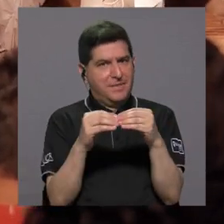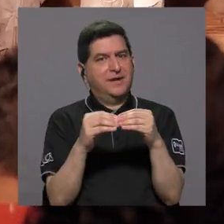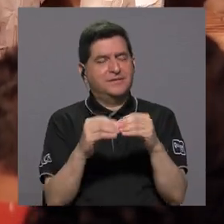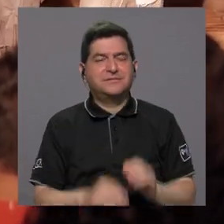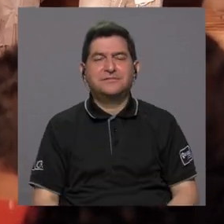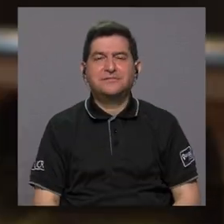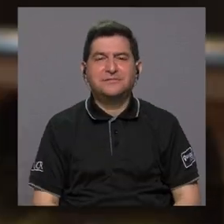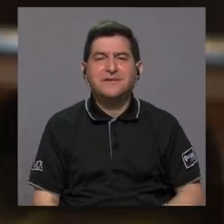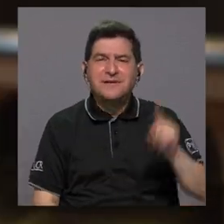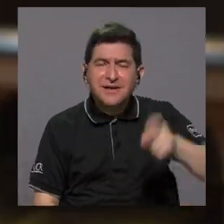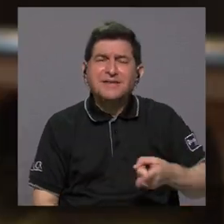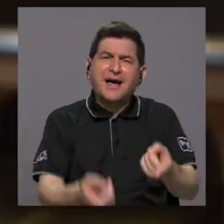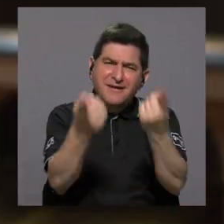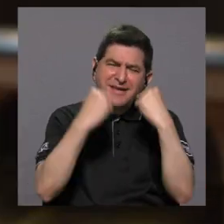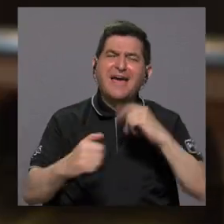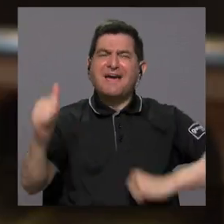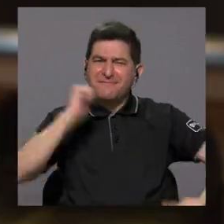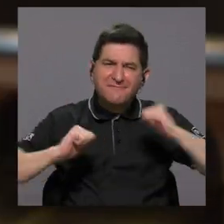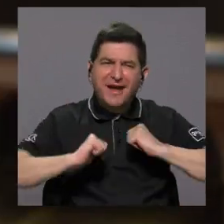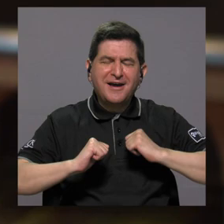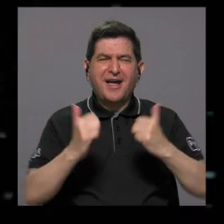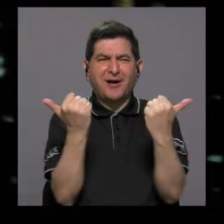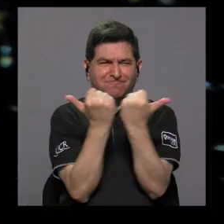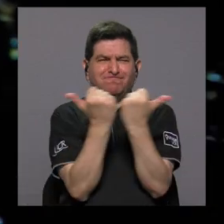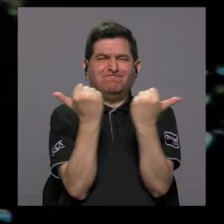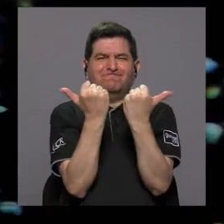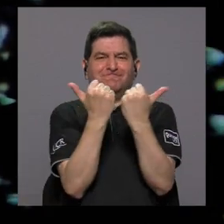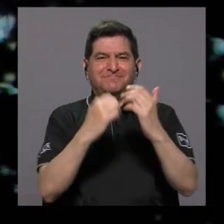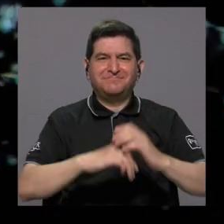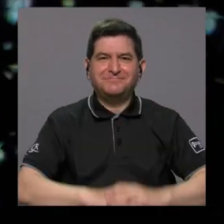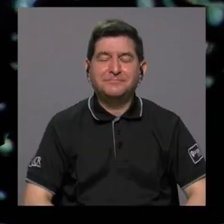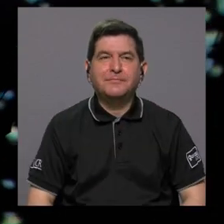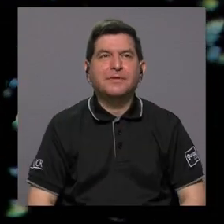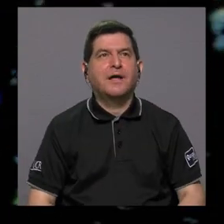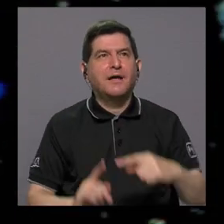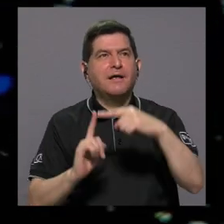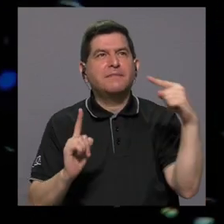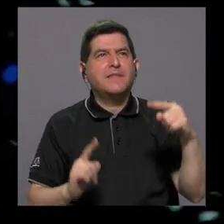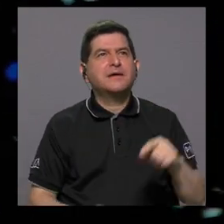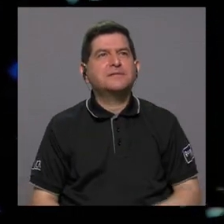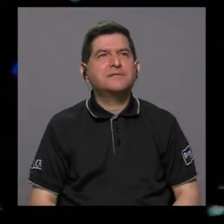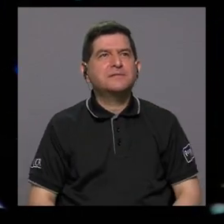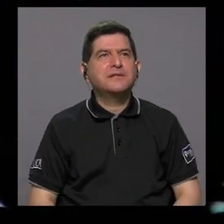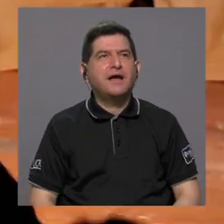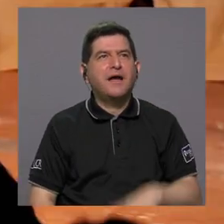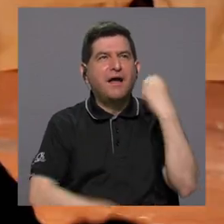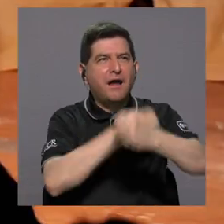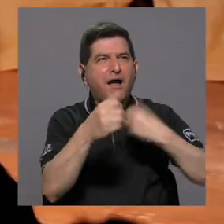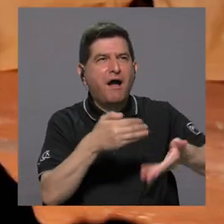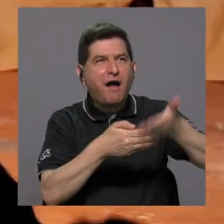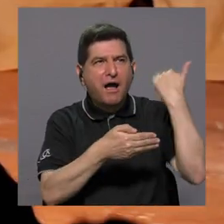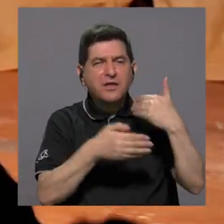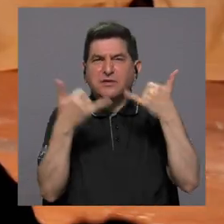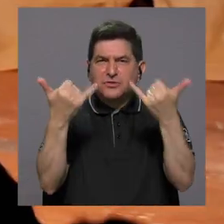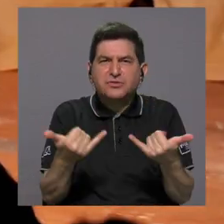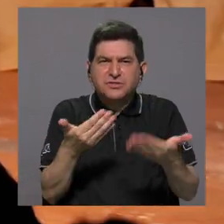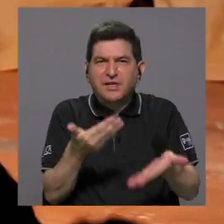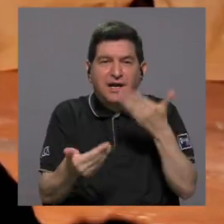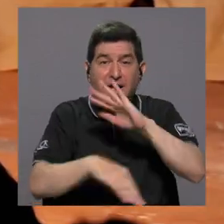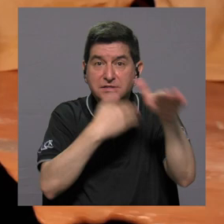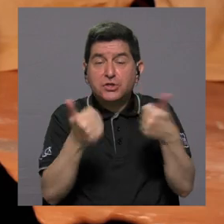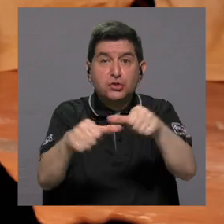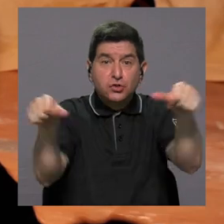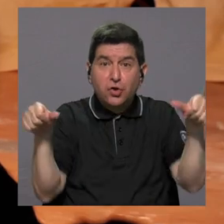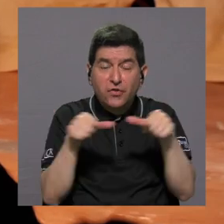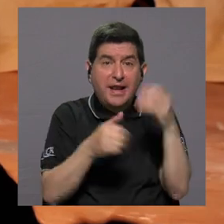Entonces necesitamos que vengan a los teatros, se llenen. Desde hace un par de años ya prácticamente todo